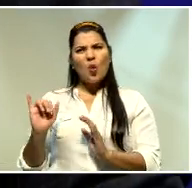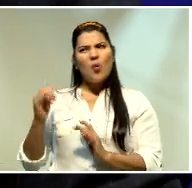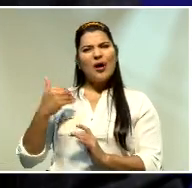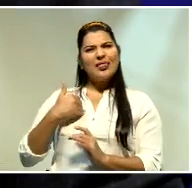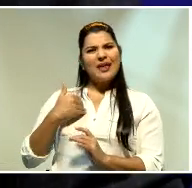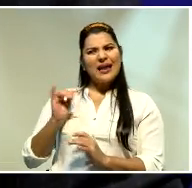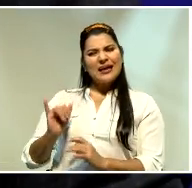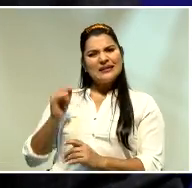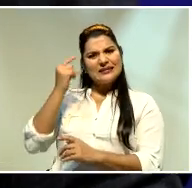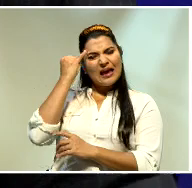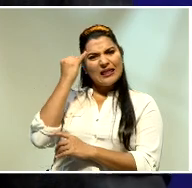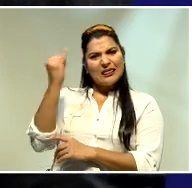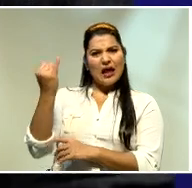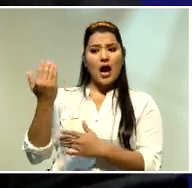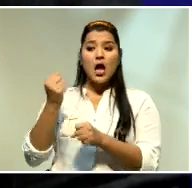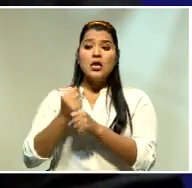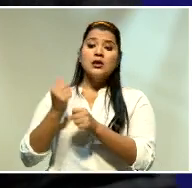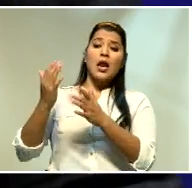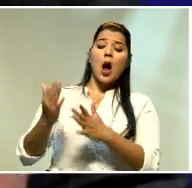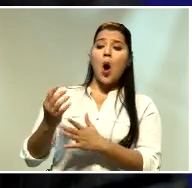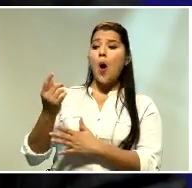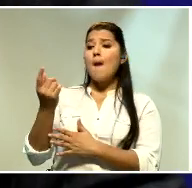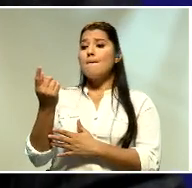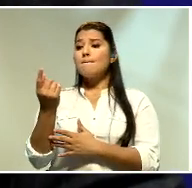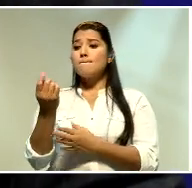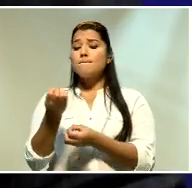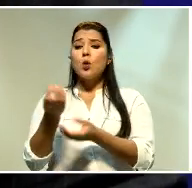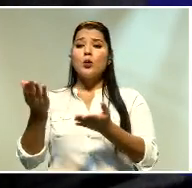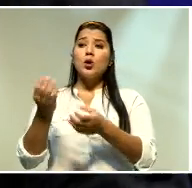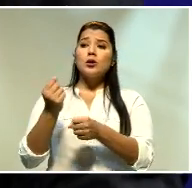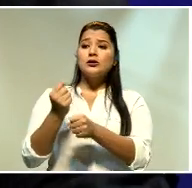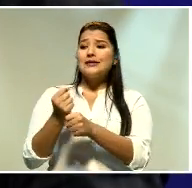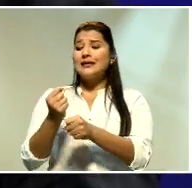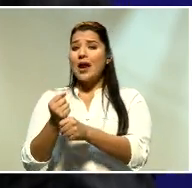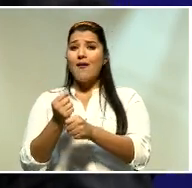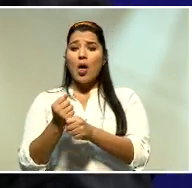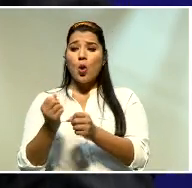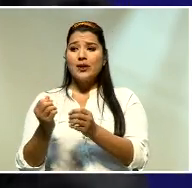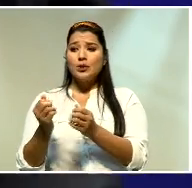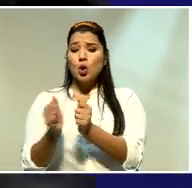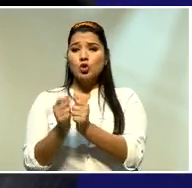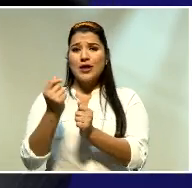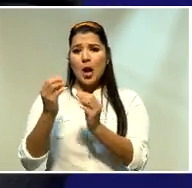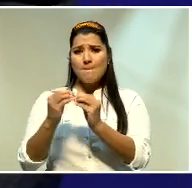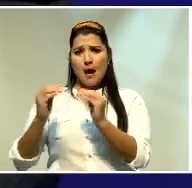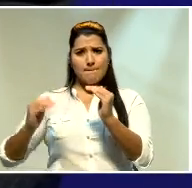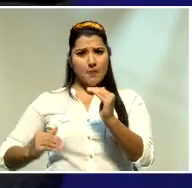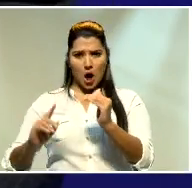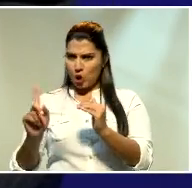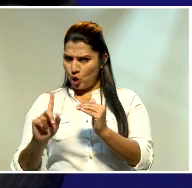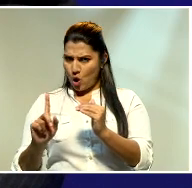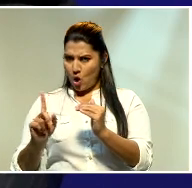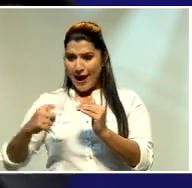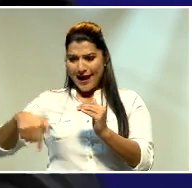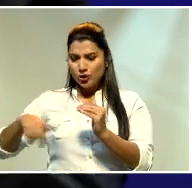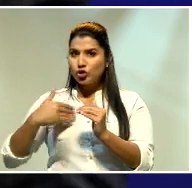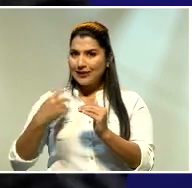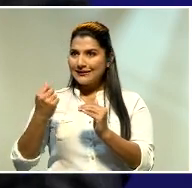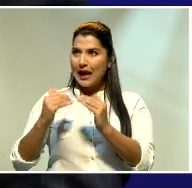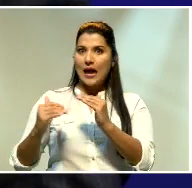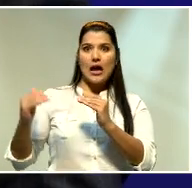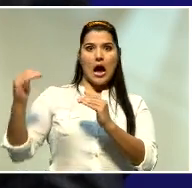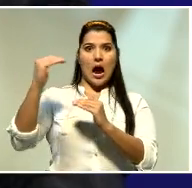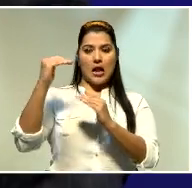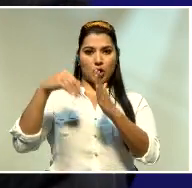que el empleado público es la clase trabajadora y no lo es así. Está en la escala alta de los salarios de toda